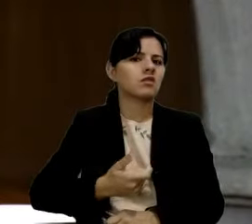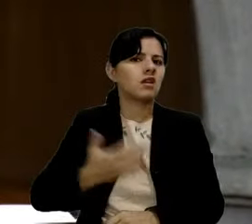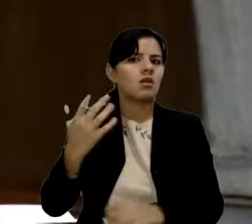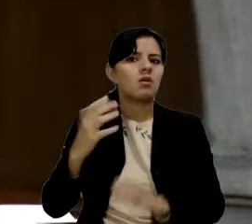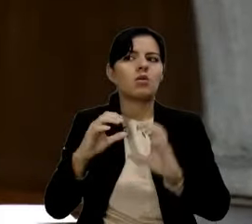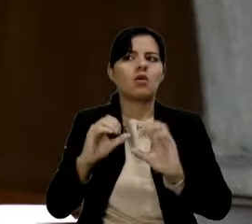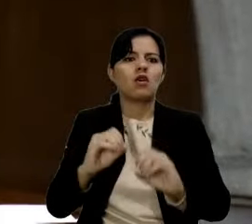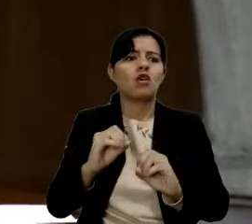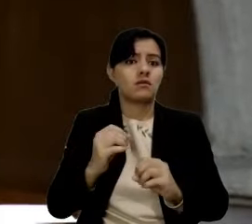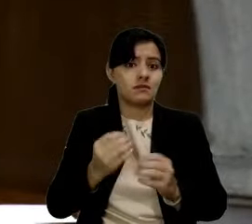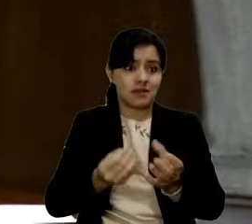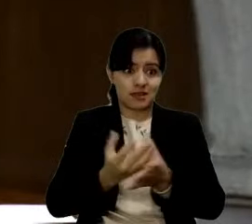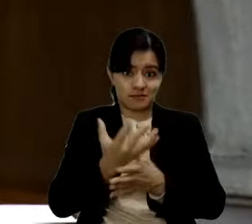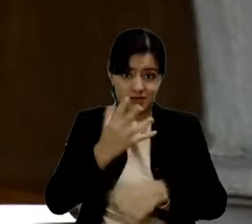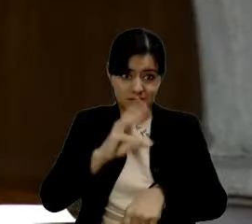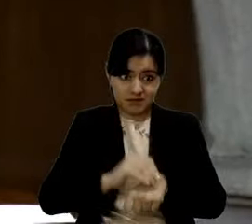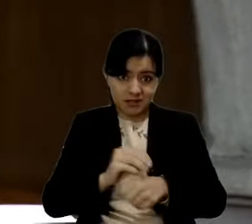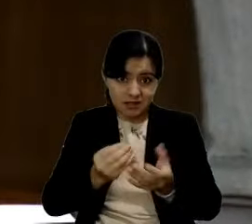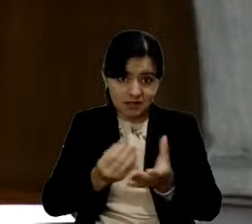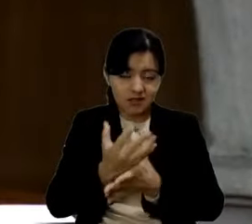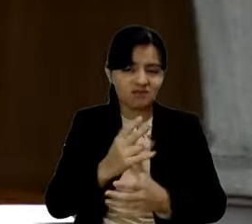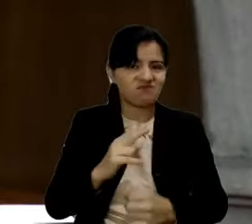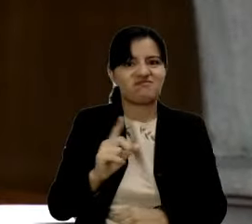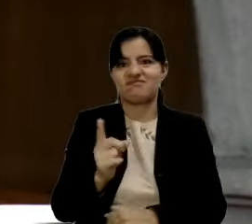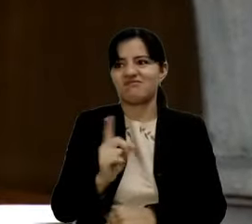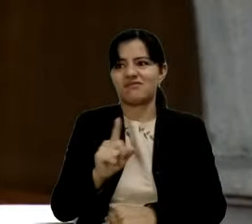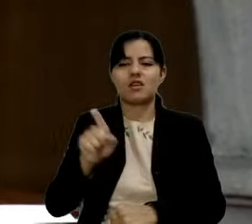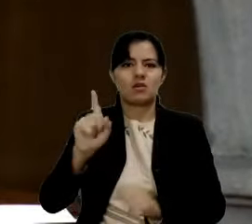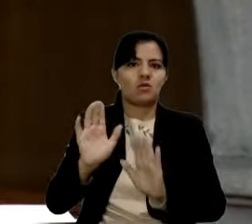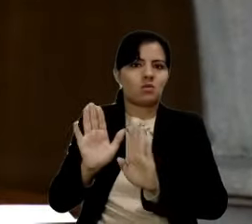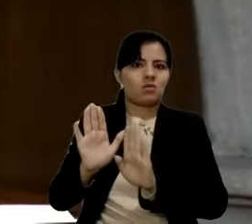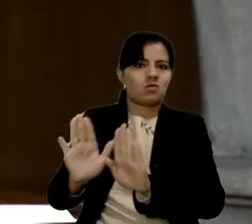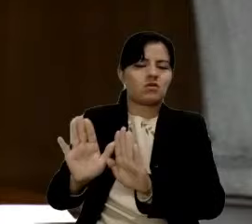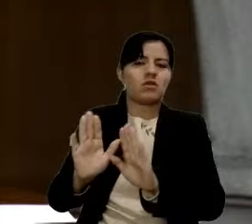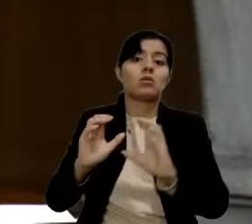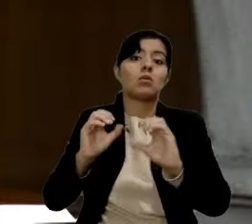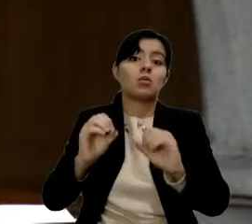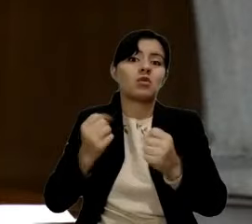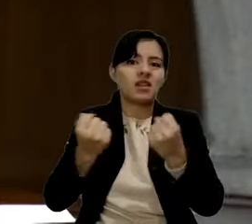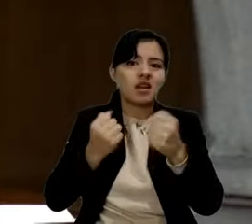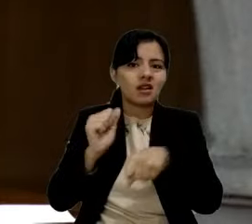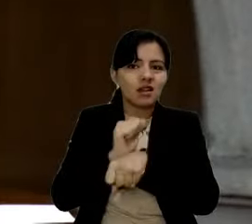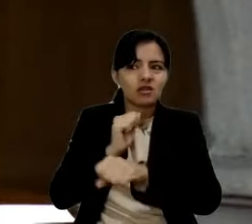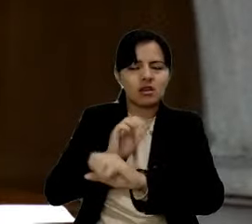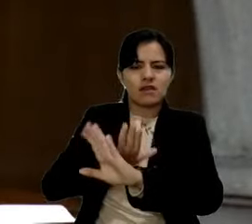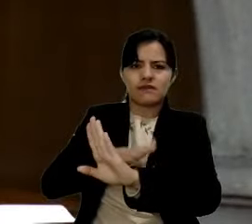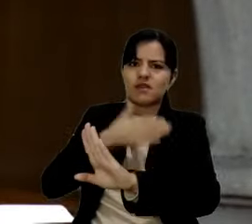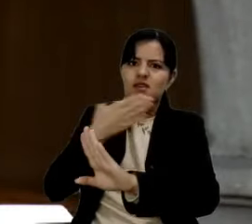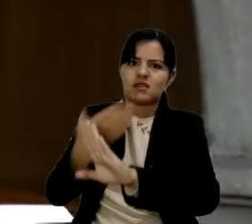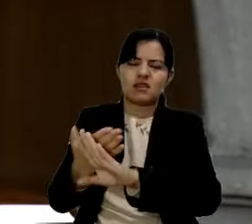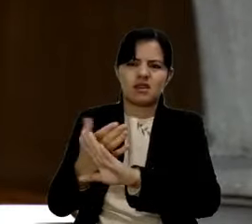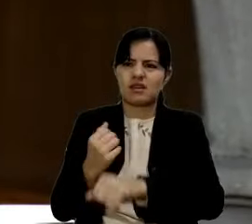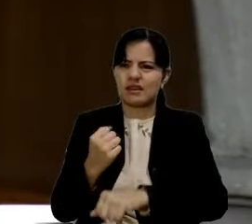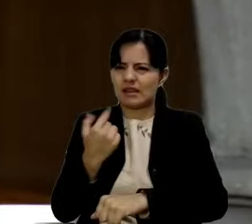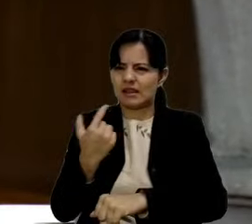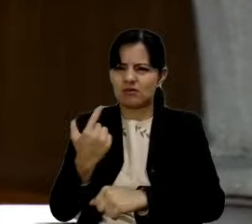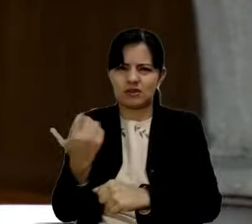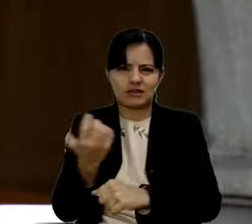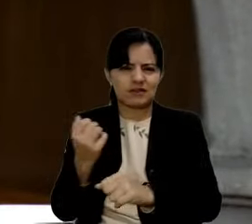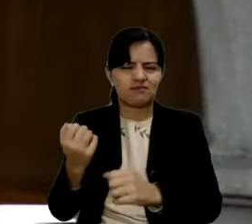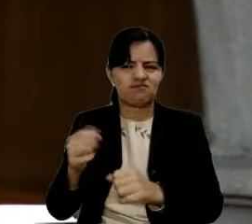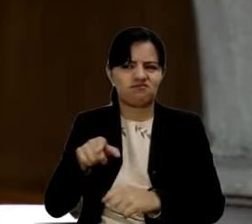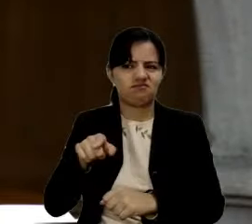injustificada de vehículos y daños a la propiedad, así como trámites administrativos excesivamente